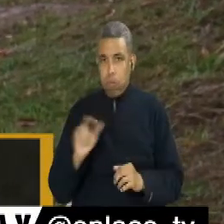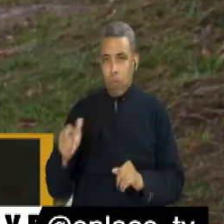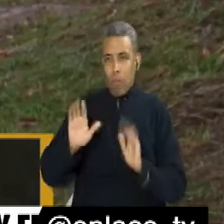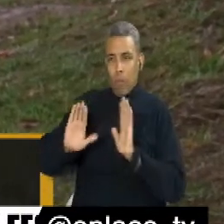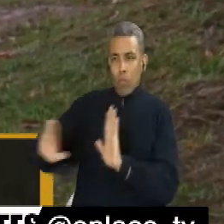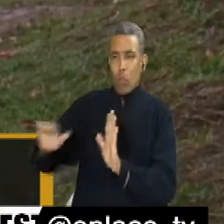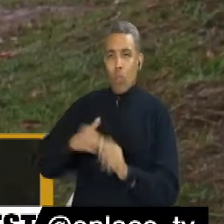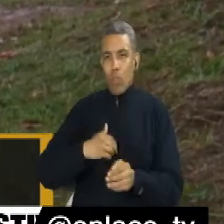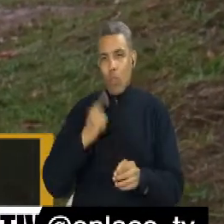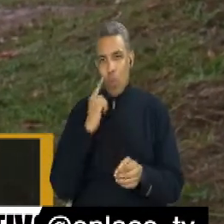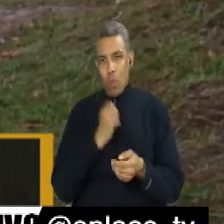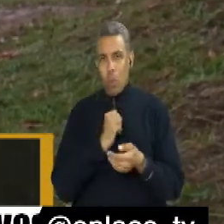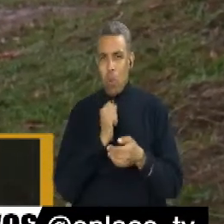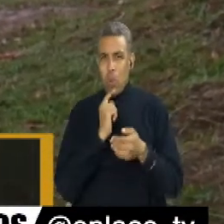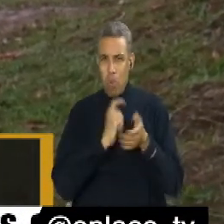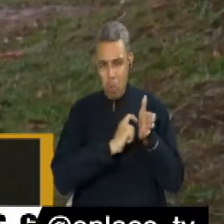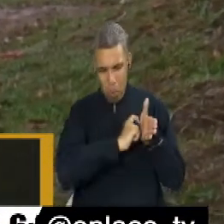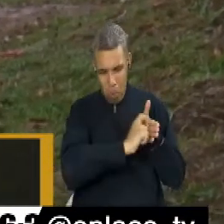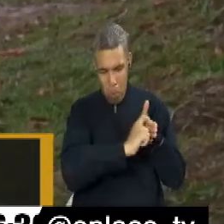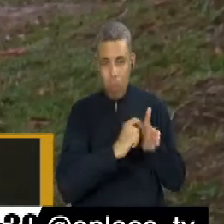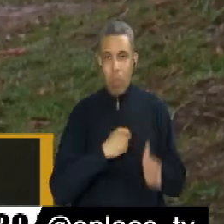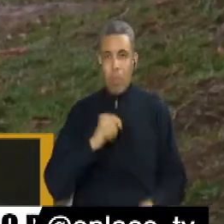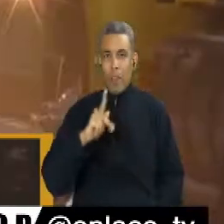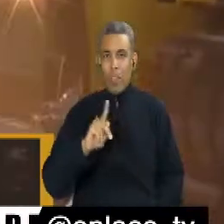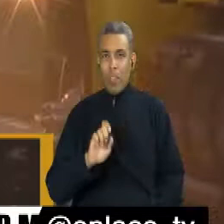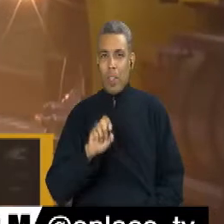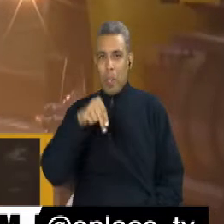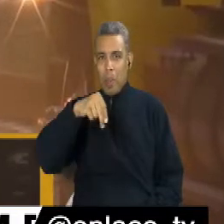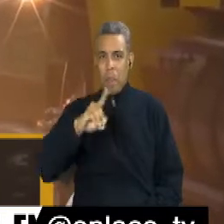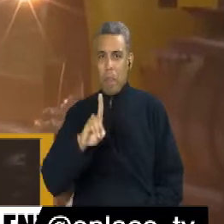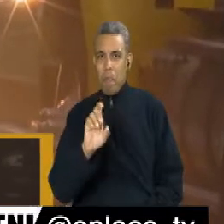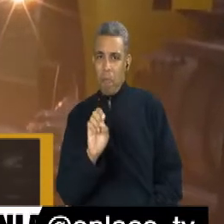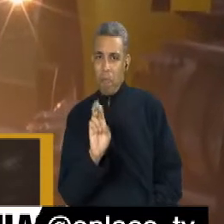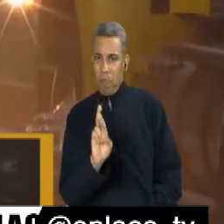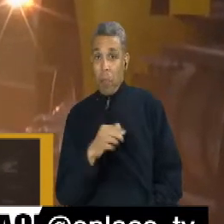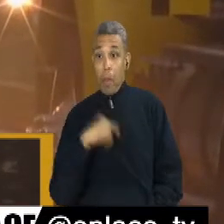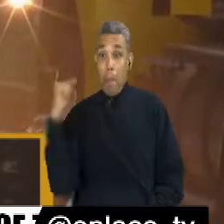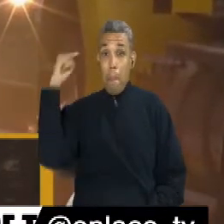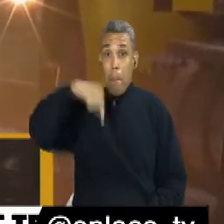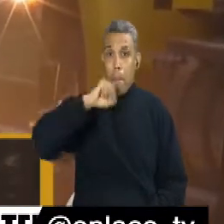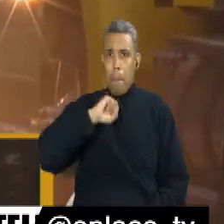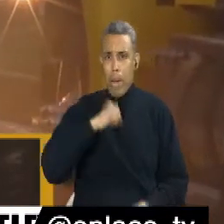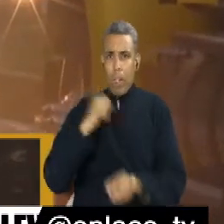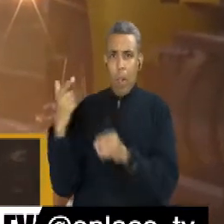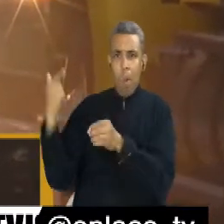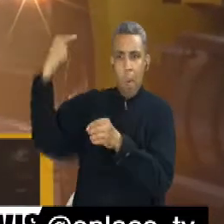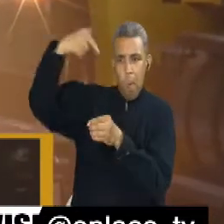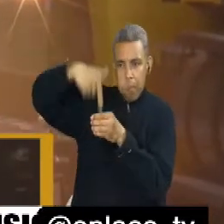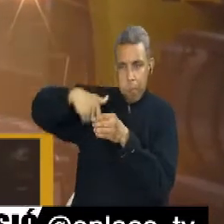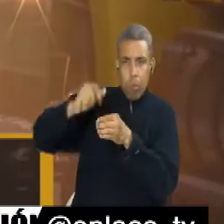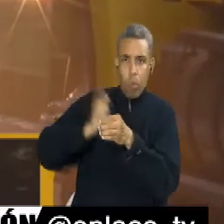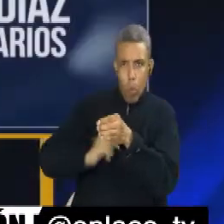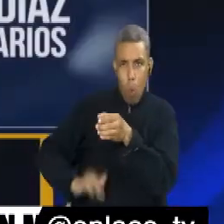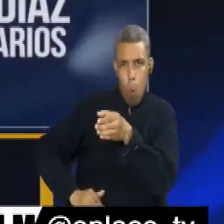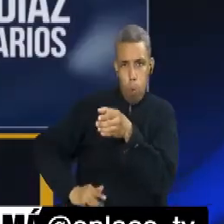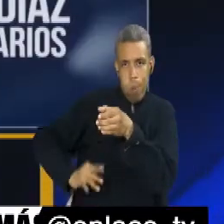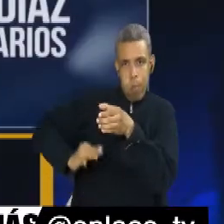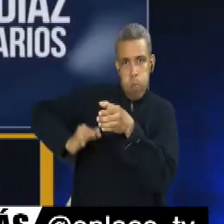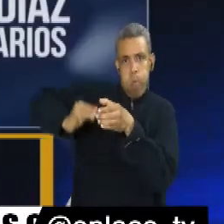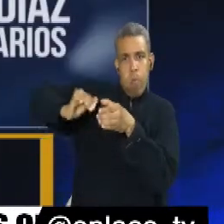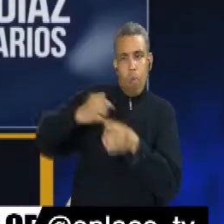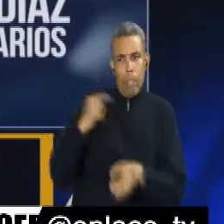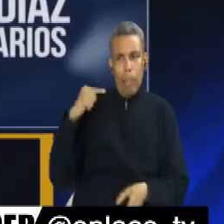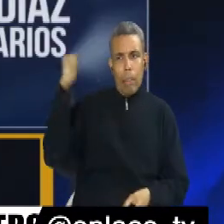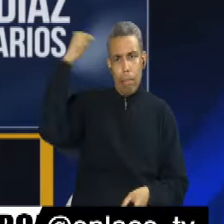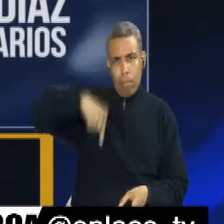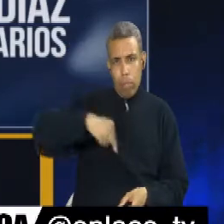HQ872, venía hacia Barranca Bermeja a cargar. La posible causa del incidente, según nos manifiesta el conductor, es al parecer